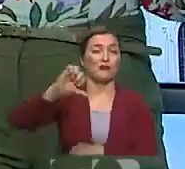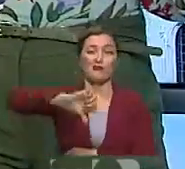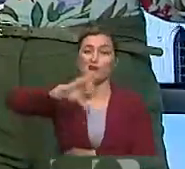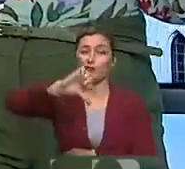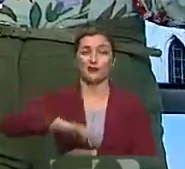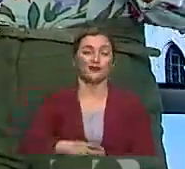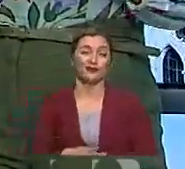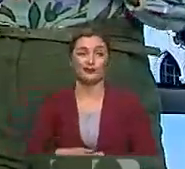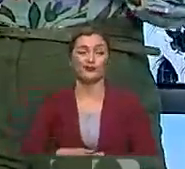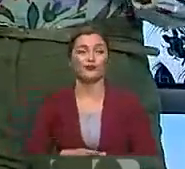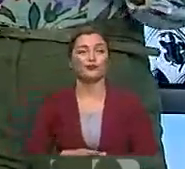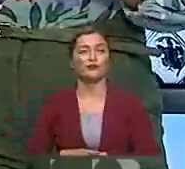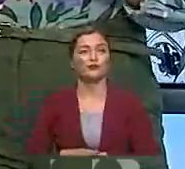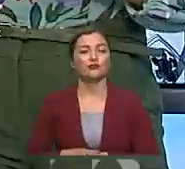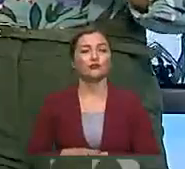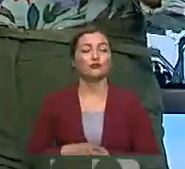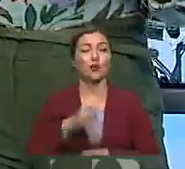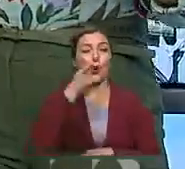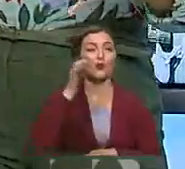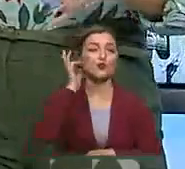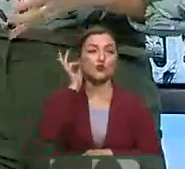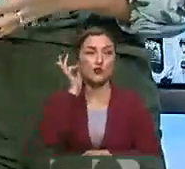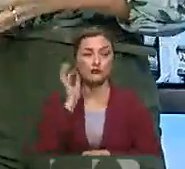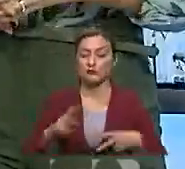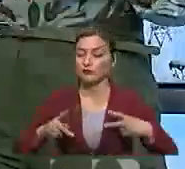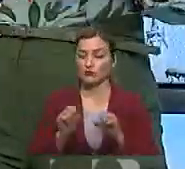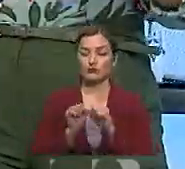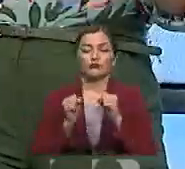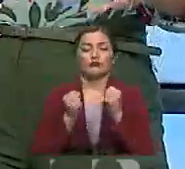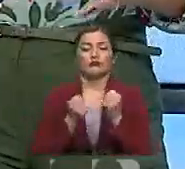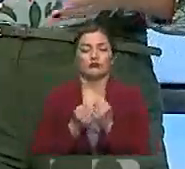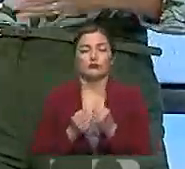mismo. Lo cierto es que hombres y mujeres tenemos que vivir en una sociedad donde haya